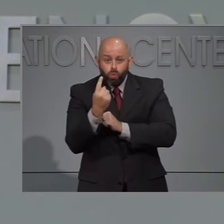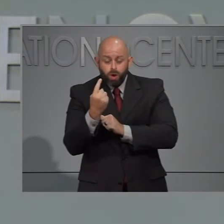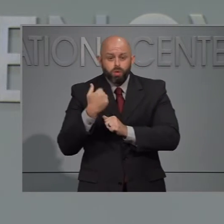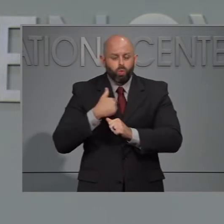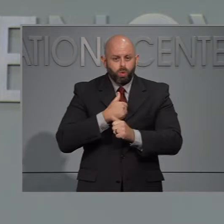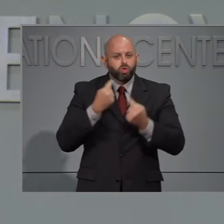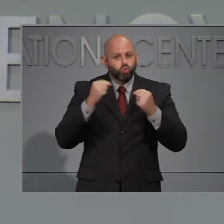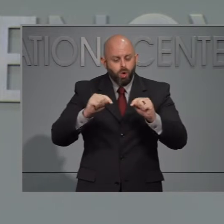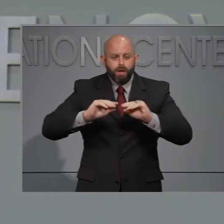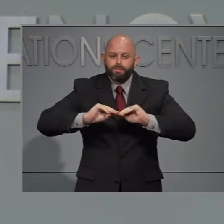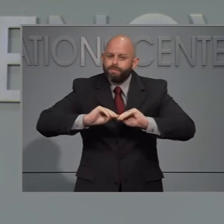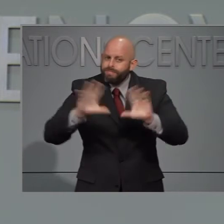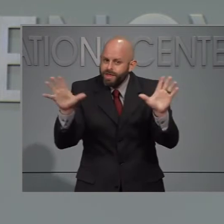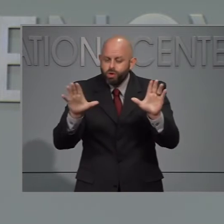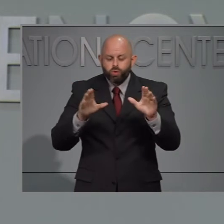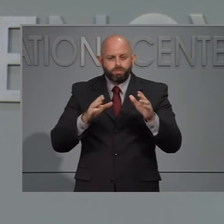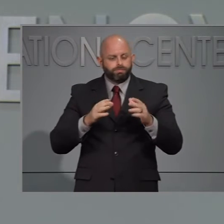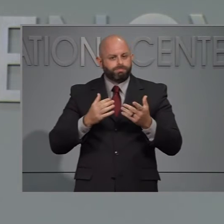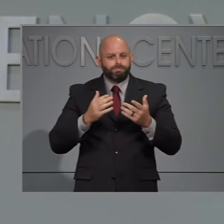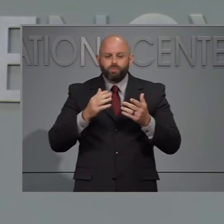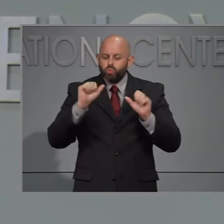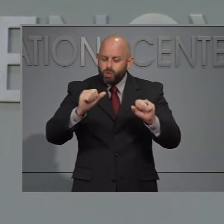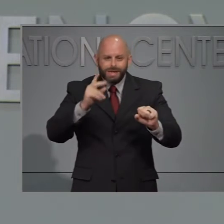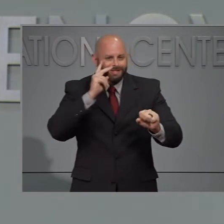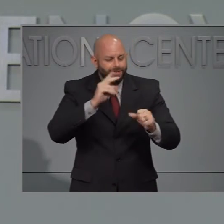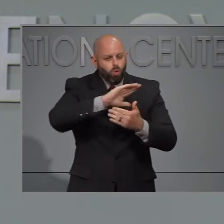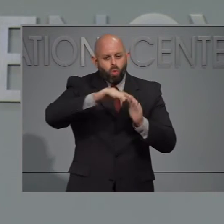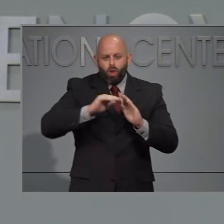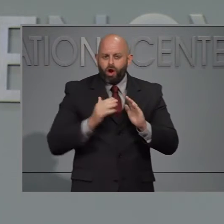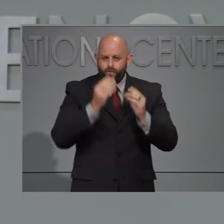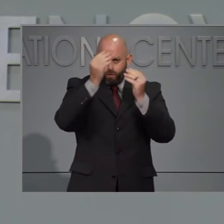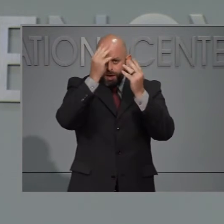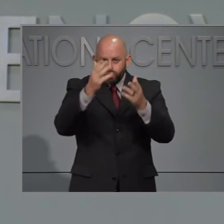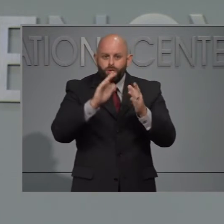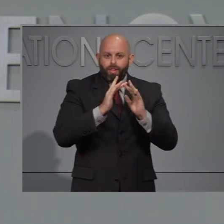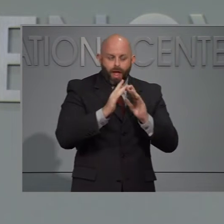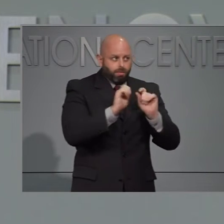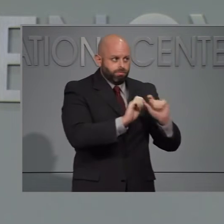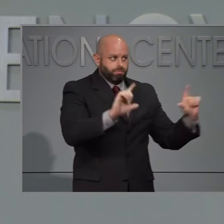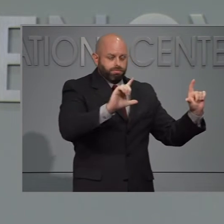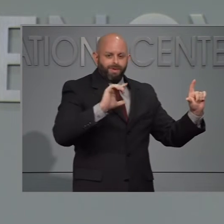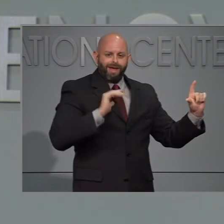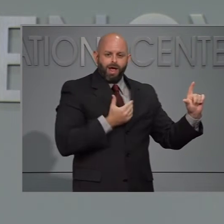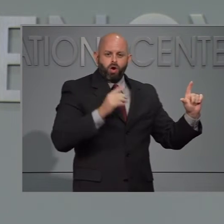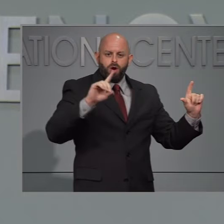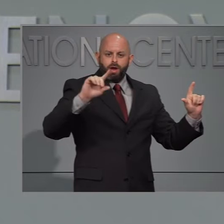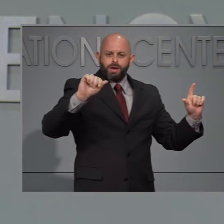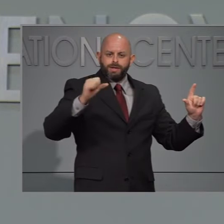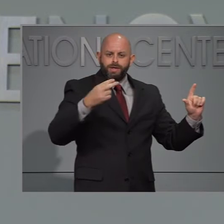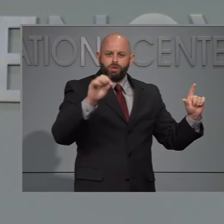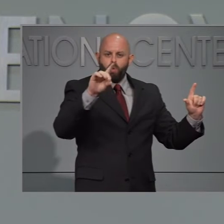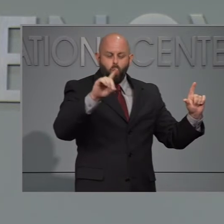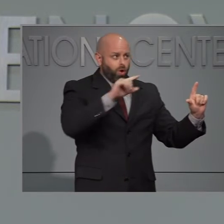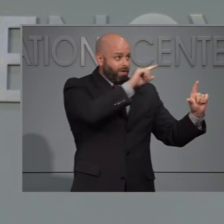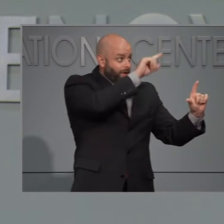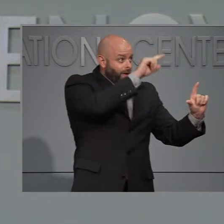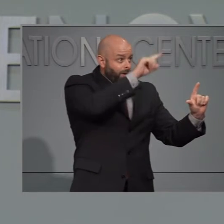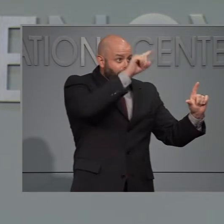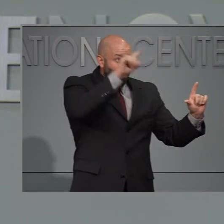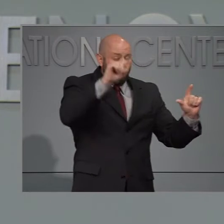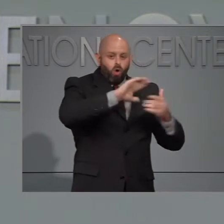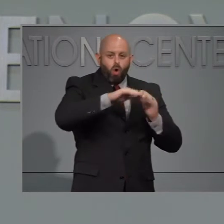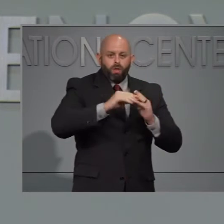que nuestro punto de datos en Internet, por eso seguimos poniendo más datos allí, seguimos haciendo estas ruedas de prensa, estamos